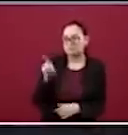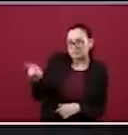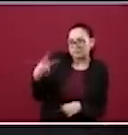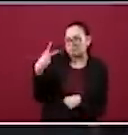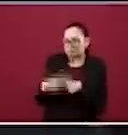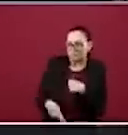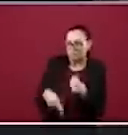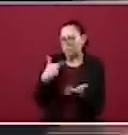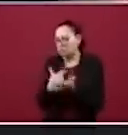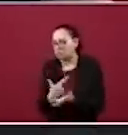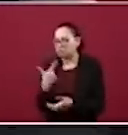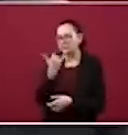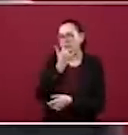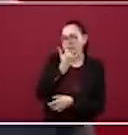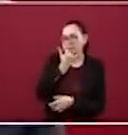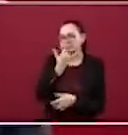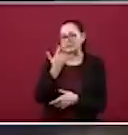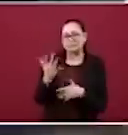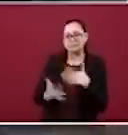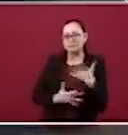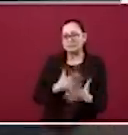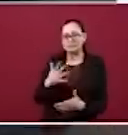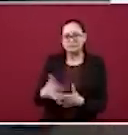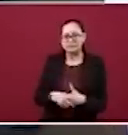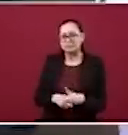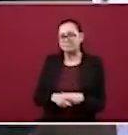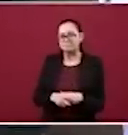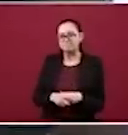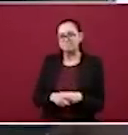este lugar porque hay